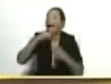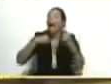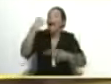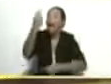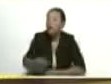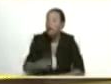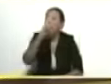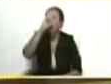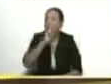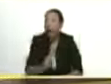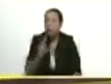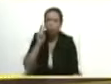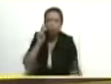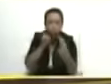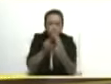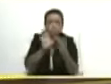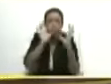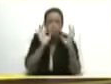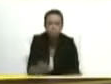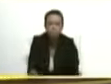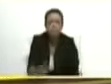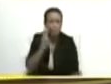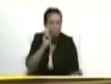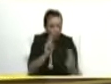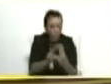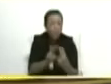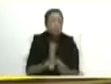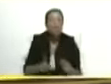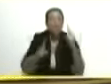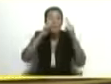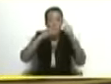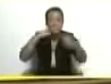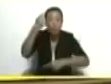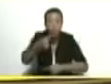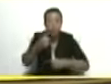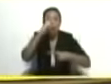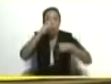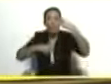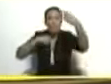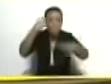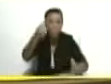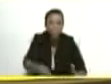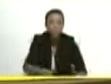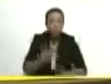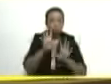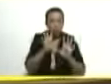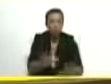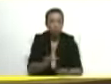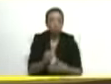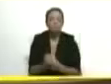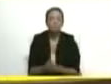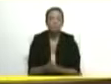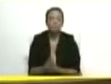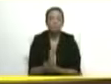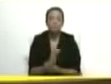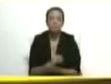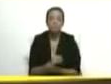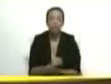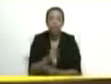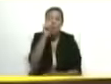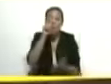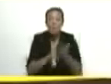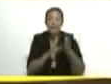Y el próximo año nos vemos el próximo. Y el próximo, y el próximo. Ahí está el